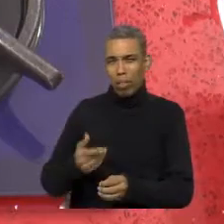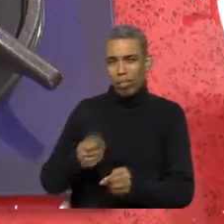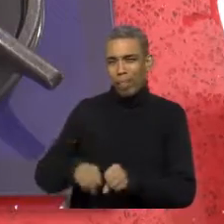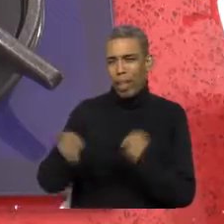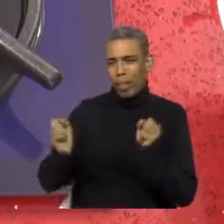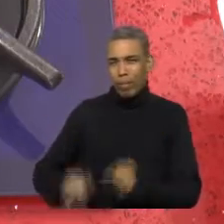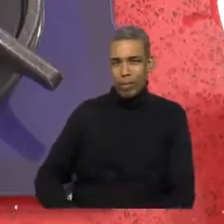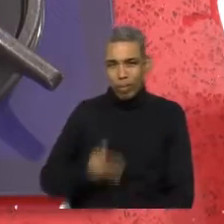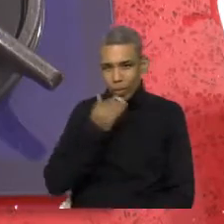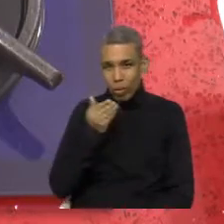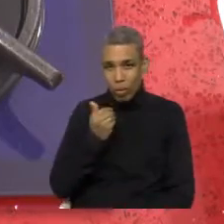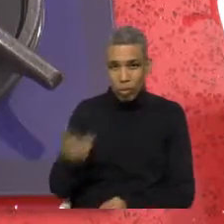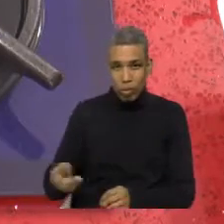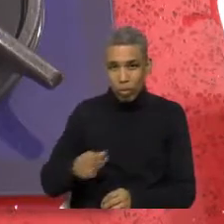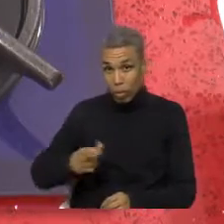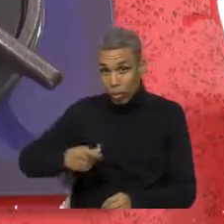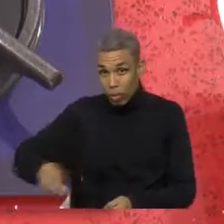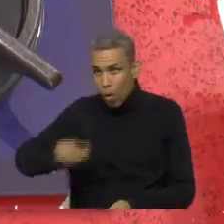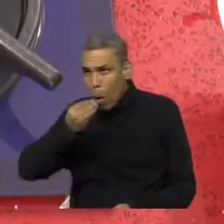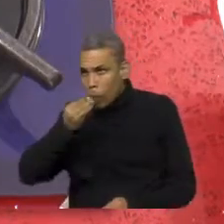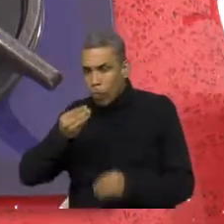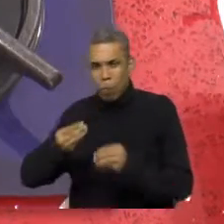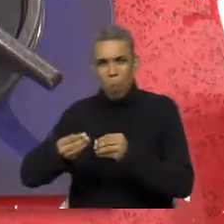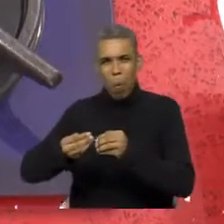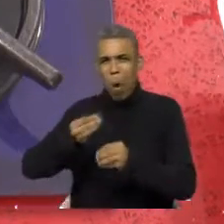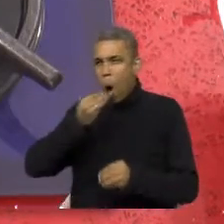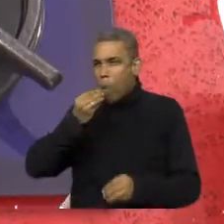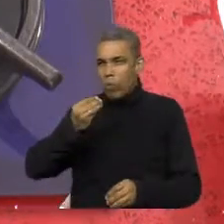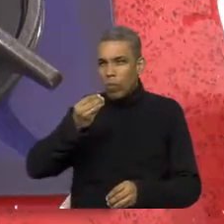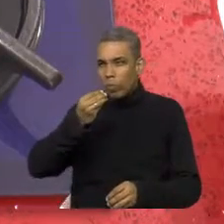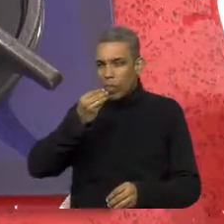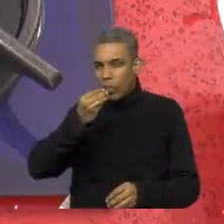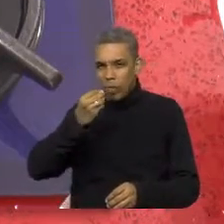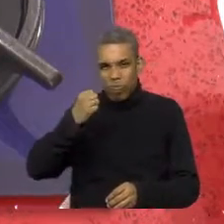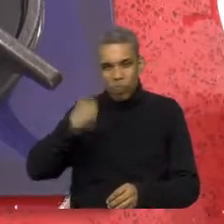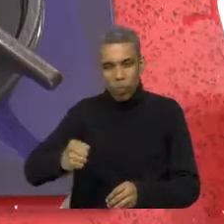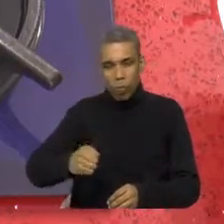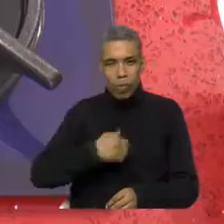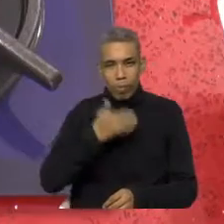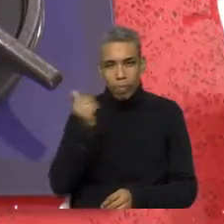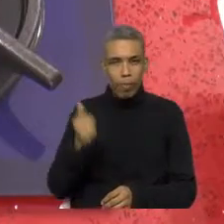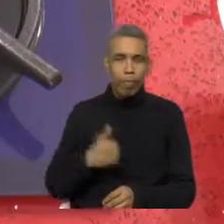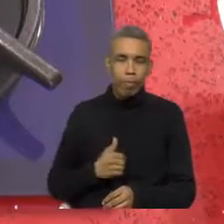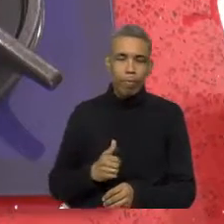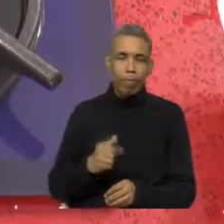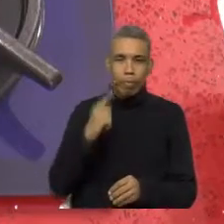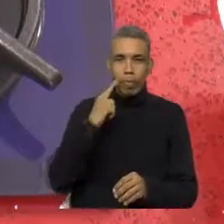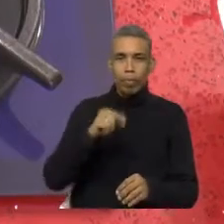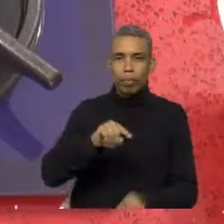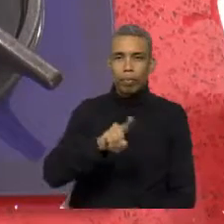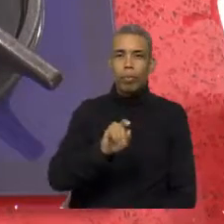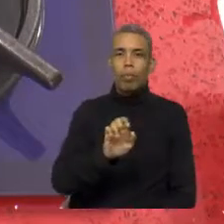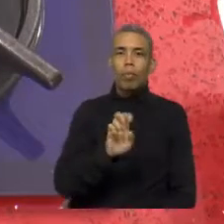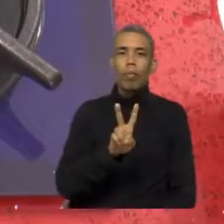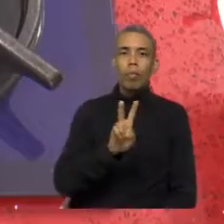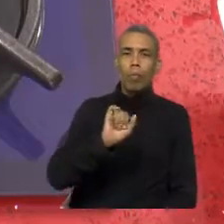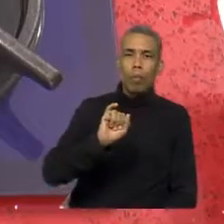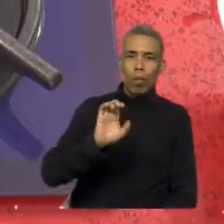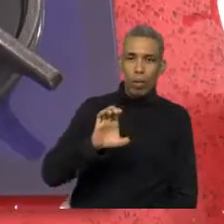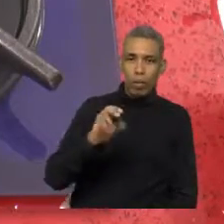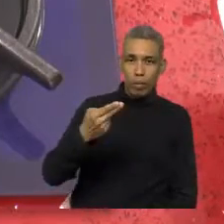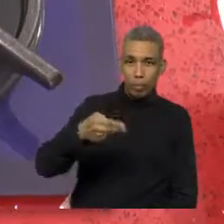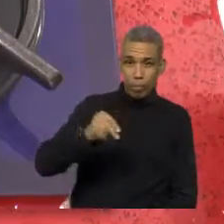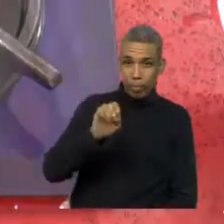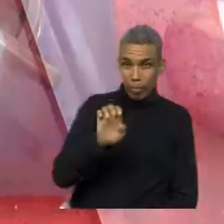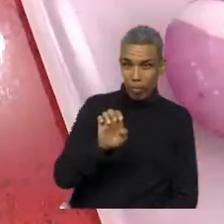un ceviche como lo consumimos acá o en la costa colombiana que lleva salsa. Este